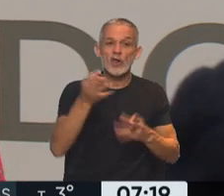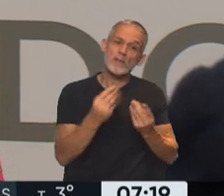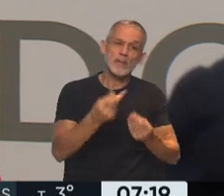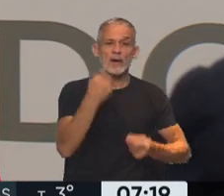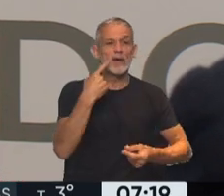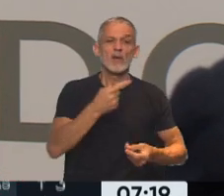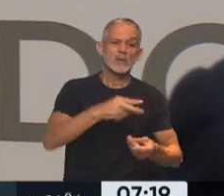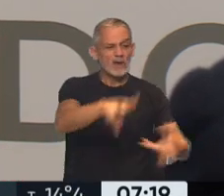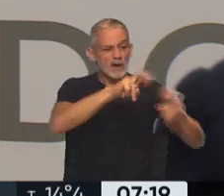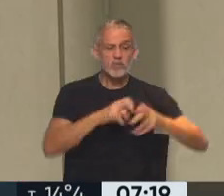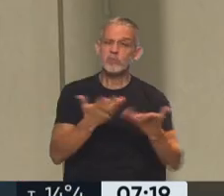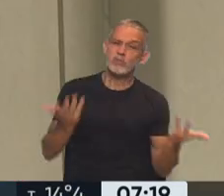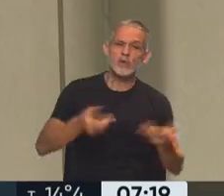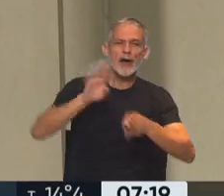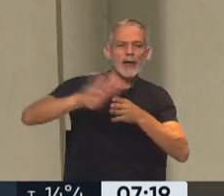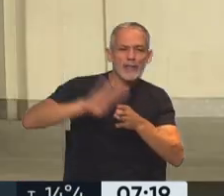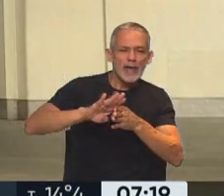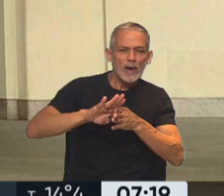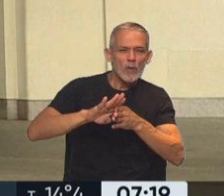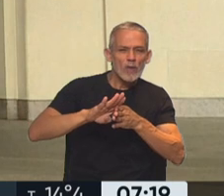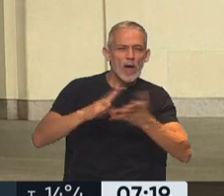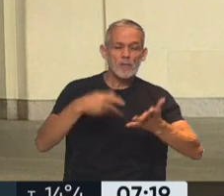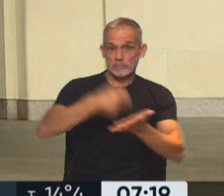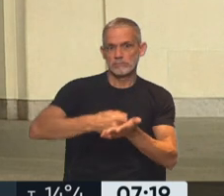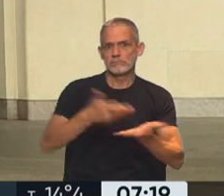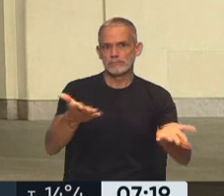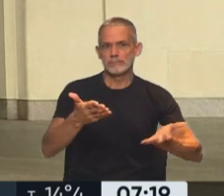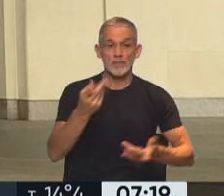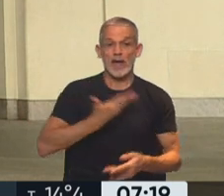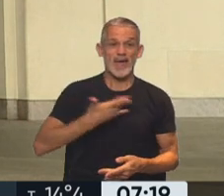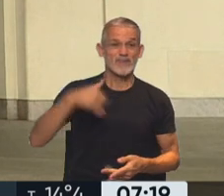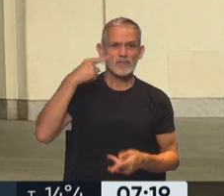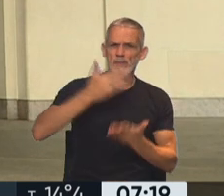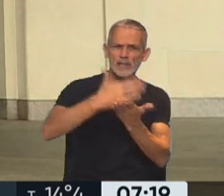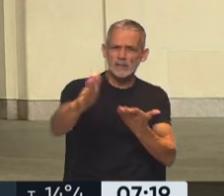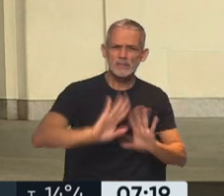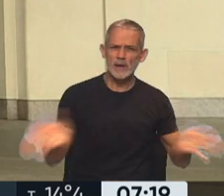para sacarnos de encima al fondo monetario internacional